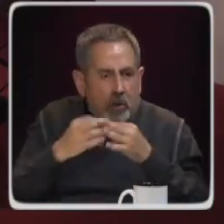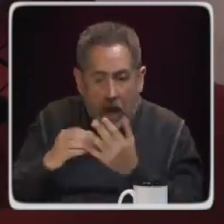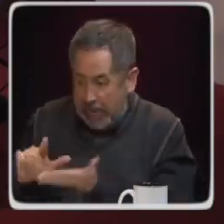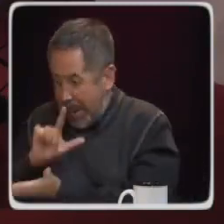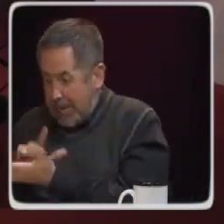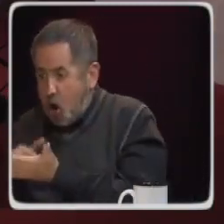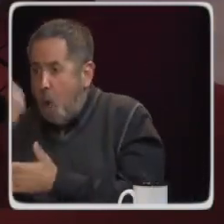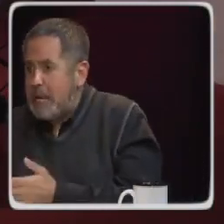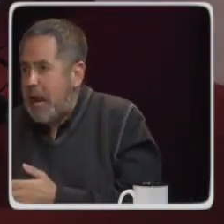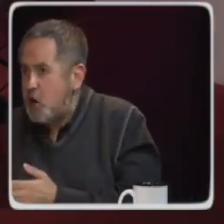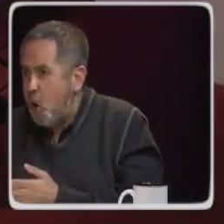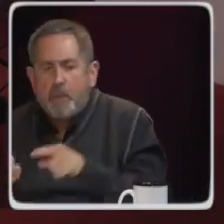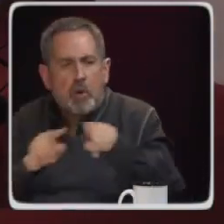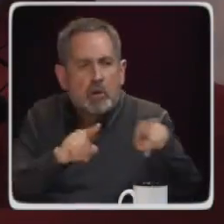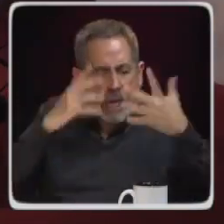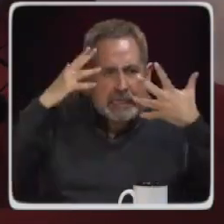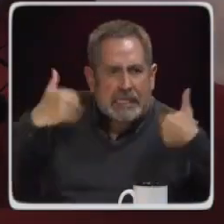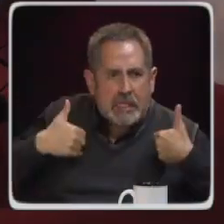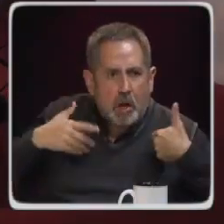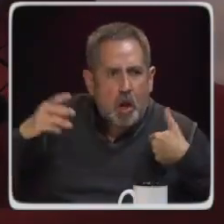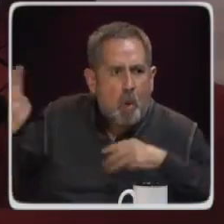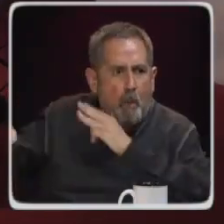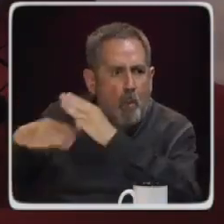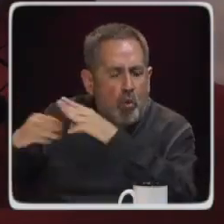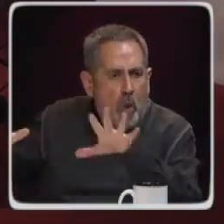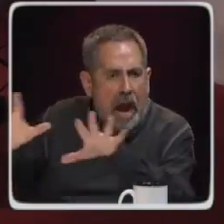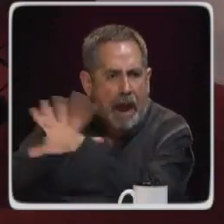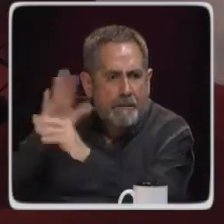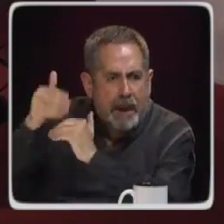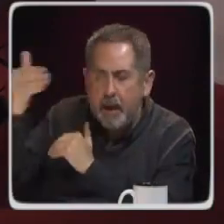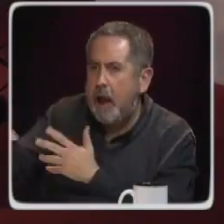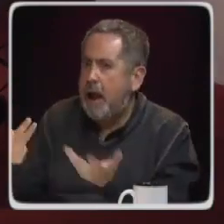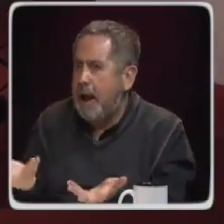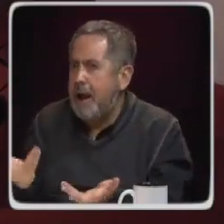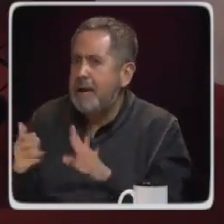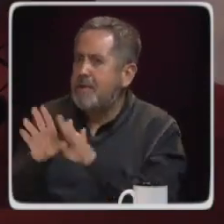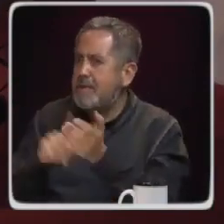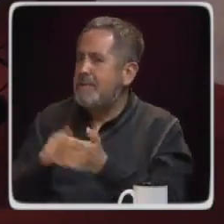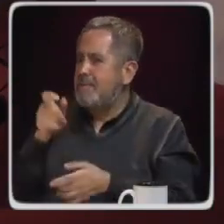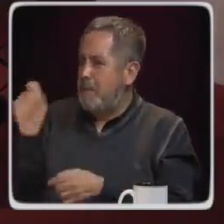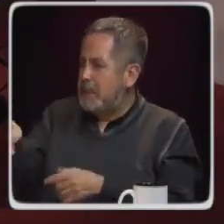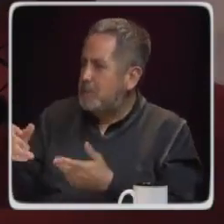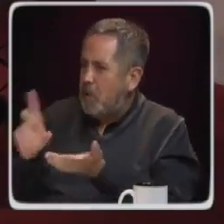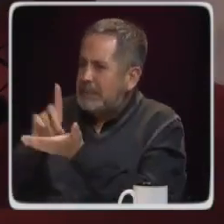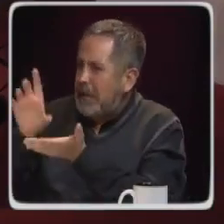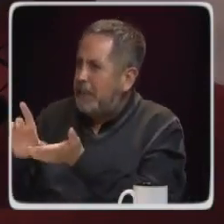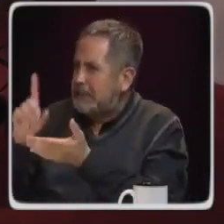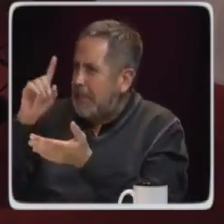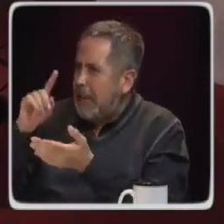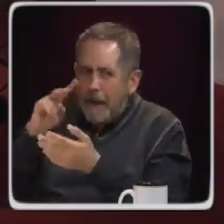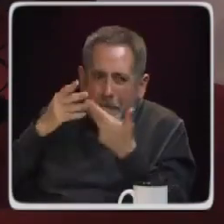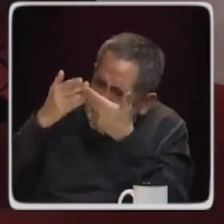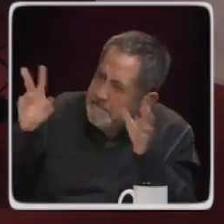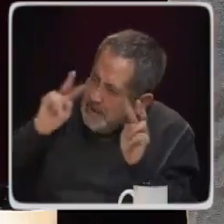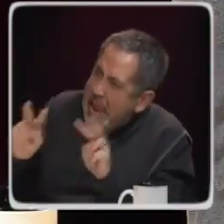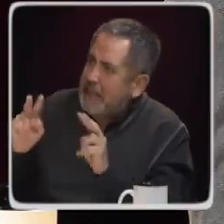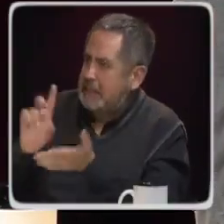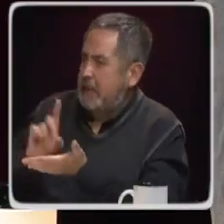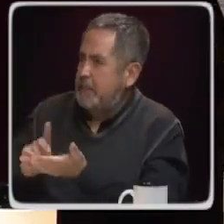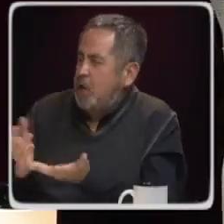formación adecuada. Y por eso yo quisiera preguntarle ahora a Alejandra el tema de la cultura, en el sentido